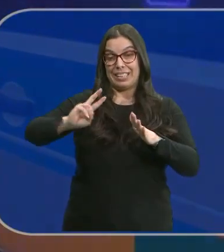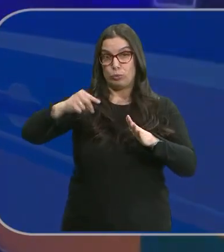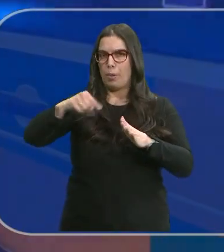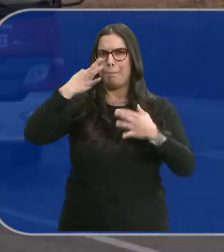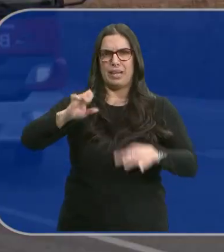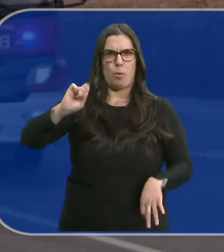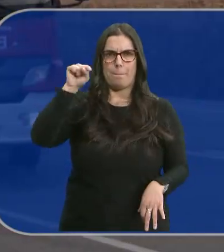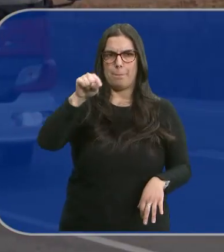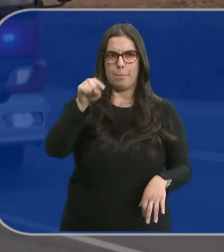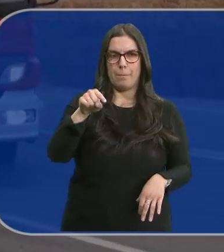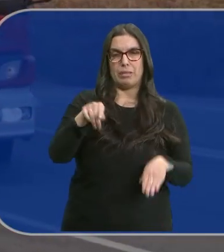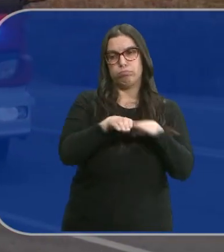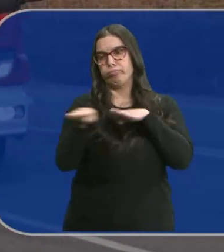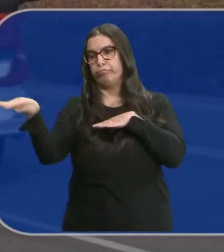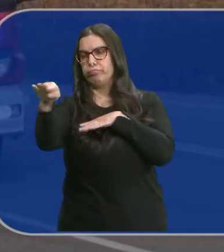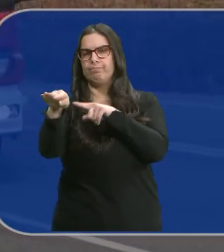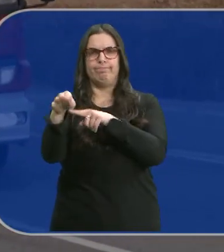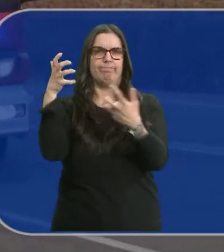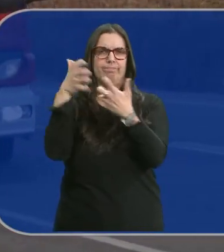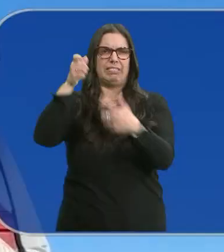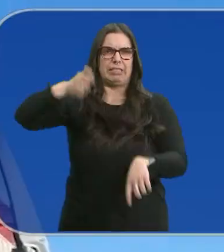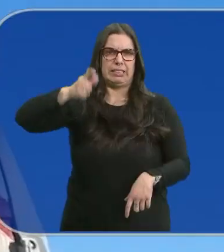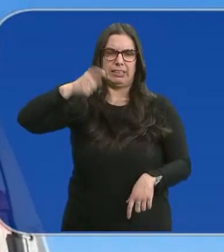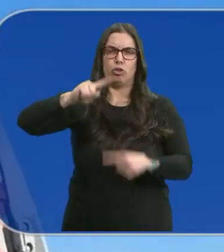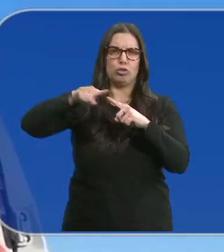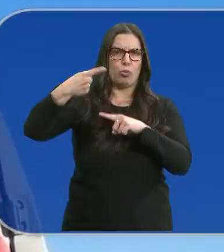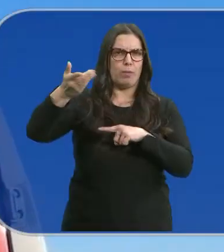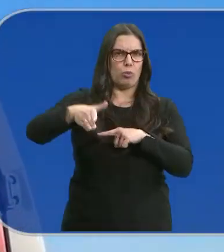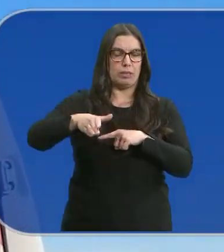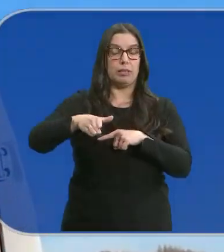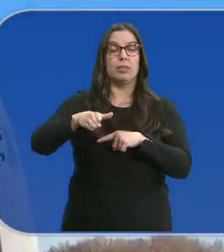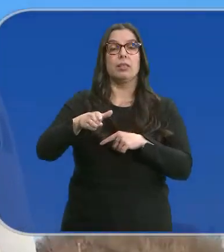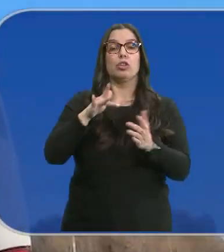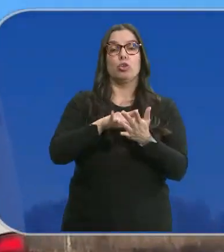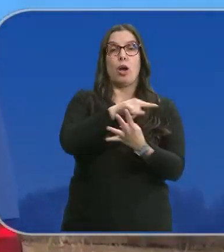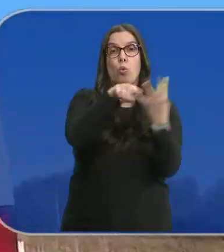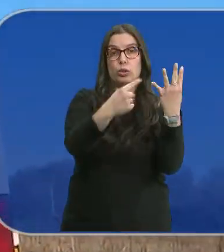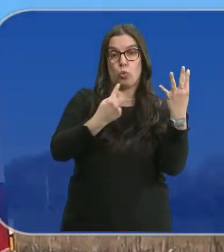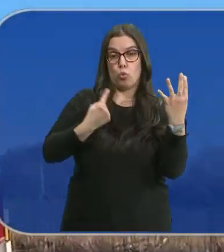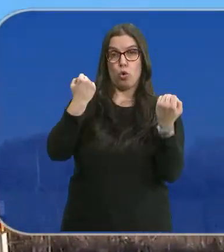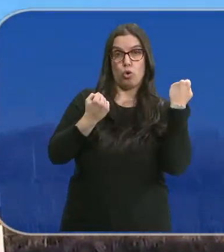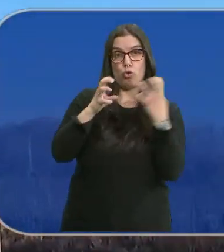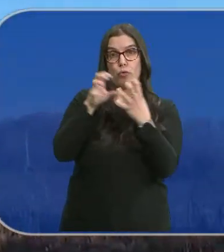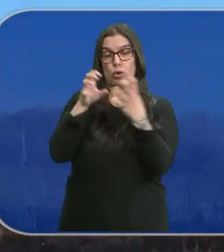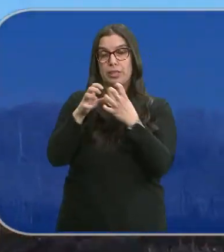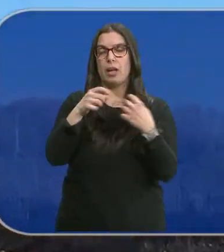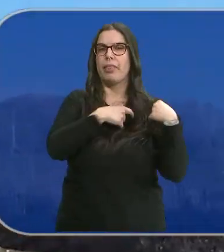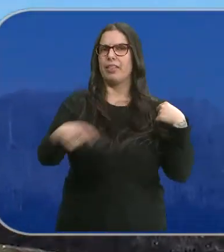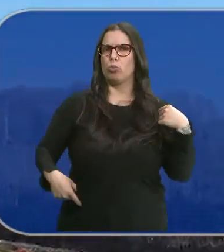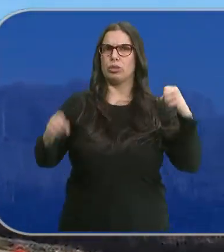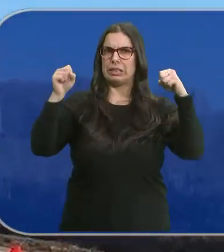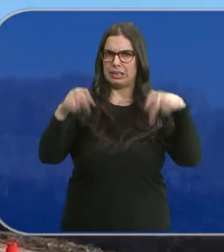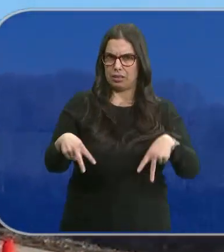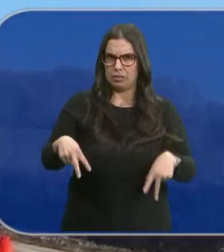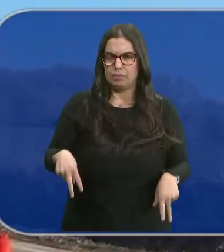más peligrosas y la salida de vía continúa como el siniestro más mortal. Además, 1 de cada 4 fallecidos en turismos y furgonetas no llevaba puesto